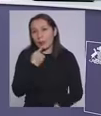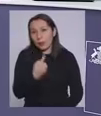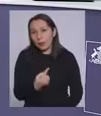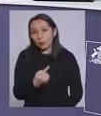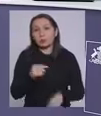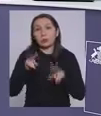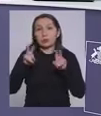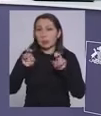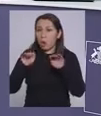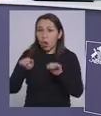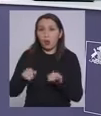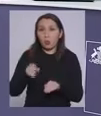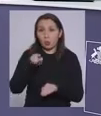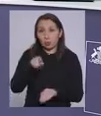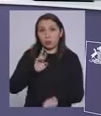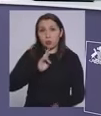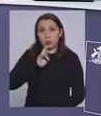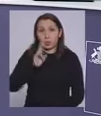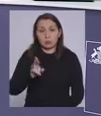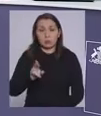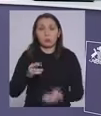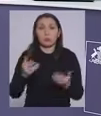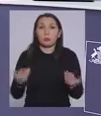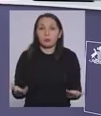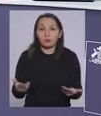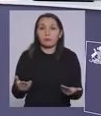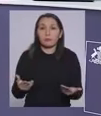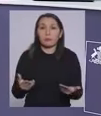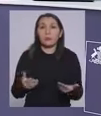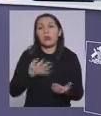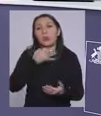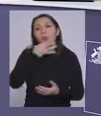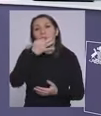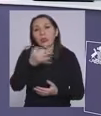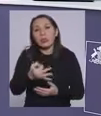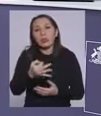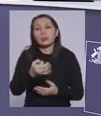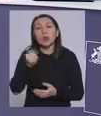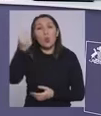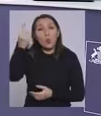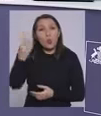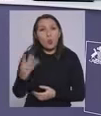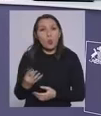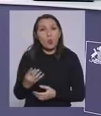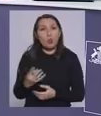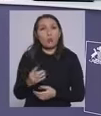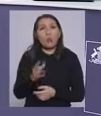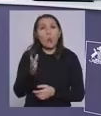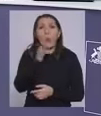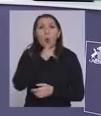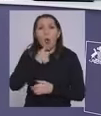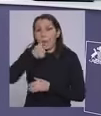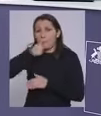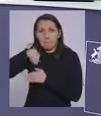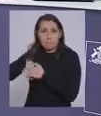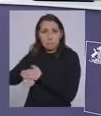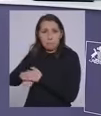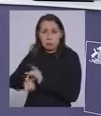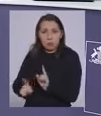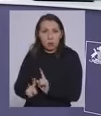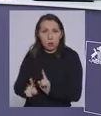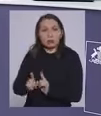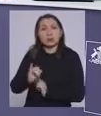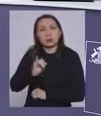Una duda antes de la pregunta sobre esto mismo que estaba respondiendo usted, que en el fondo dice que las cifras no se están escondiendo,